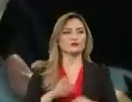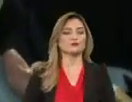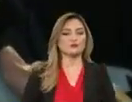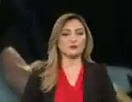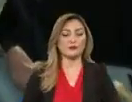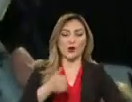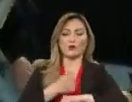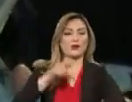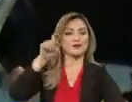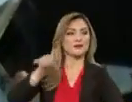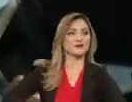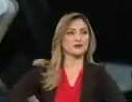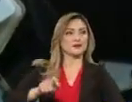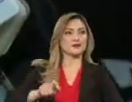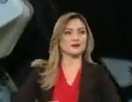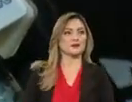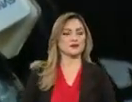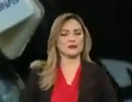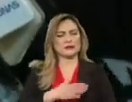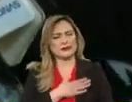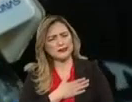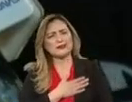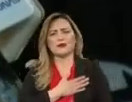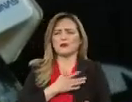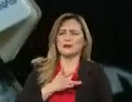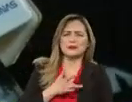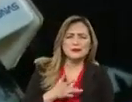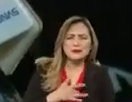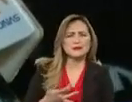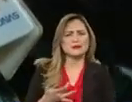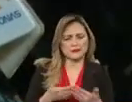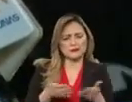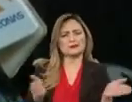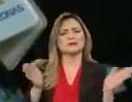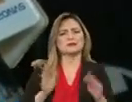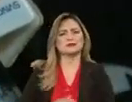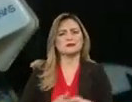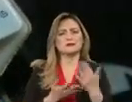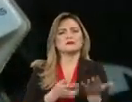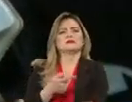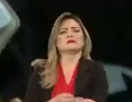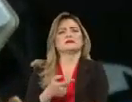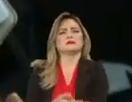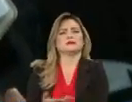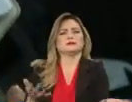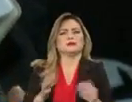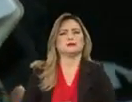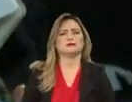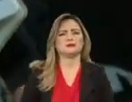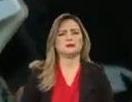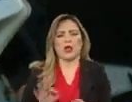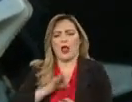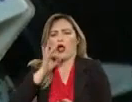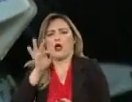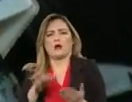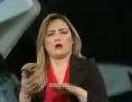Autoridades, ya deben de poner su mano aquí en el pecho y decir no, ya abramosles. ¿O qué están esperando? ¿Que si no nos morimos